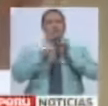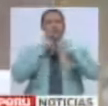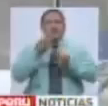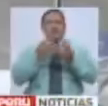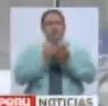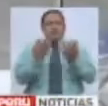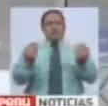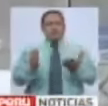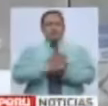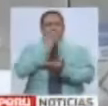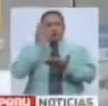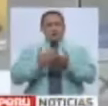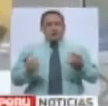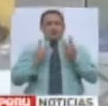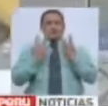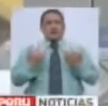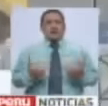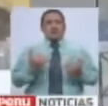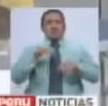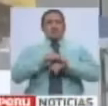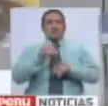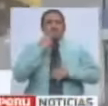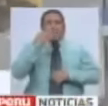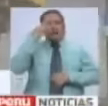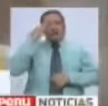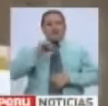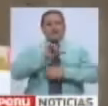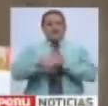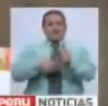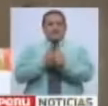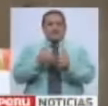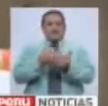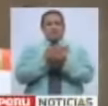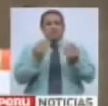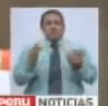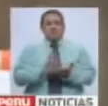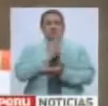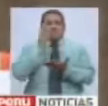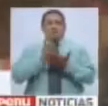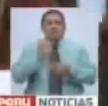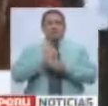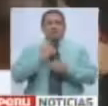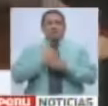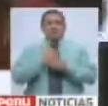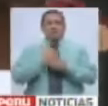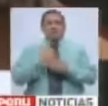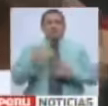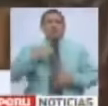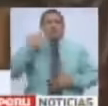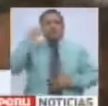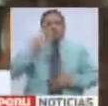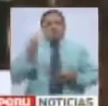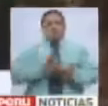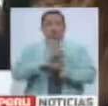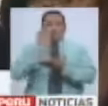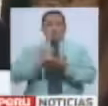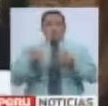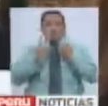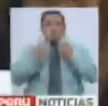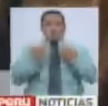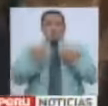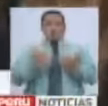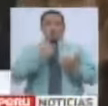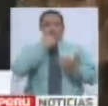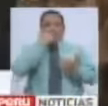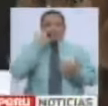las polémicas desatadas con respecto al presunto proselitismo en sus diversas obras. Mire, yo creo que el alboroto se armó en que primero que eran dos